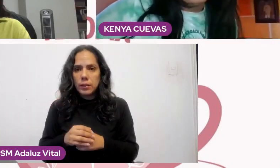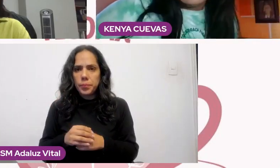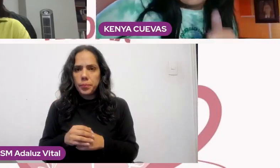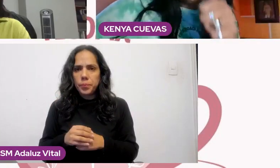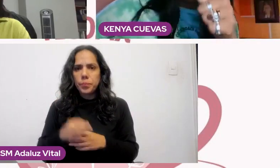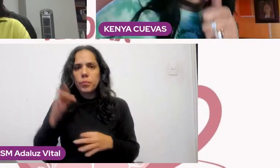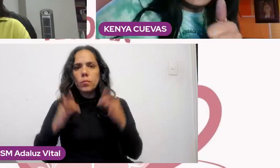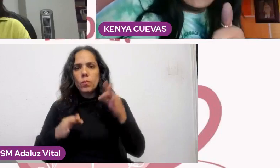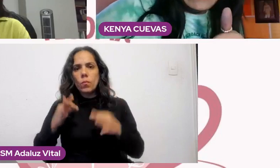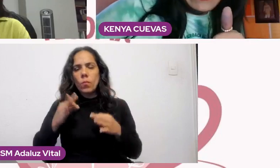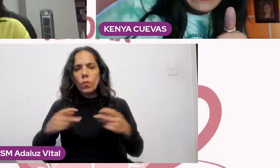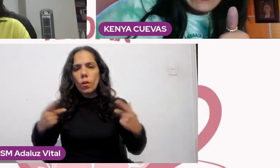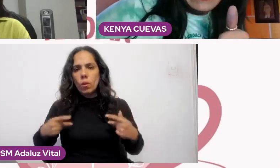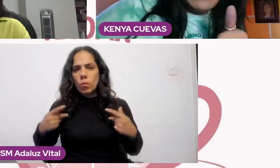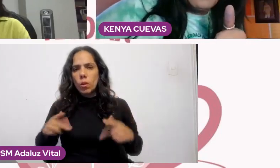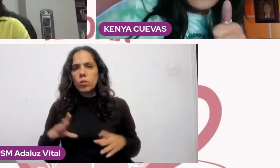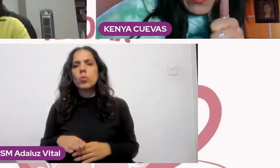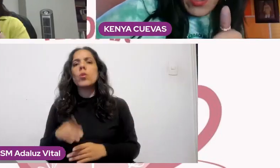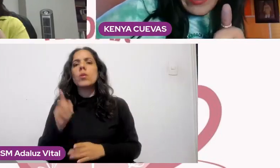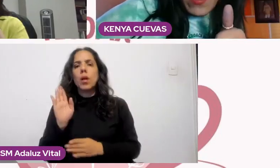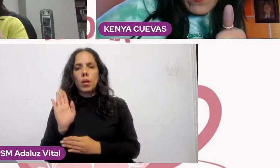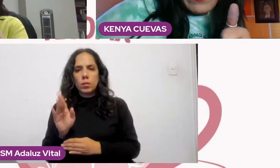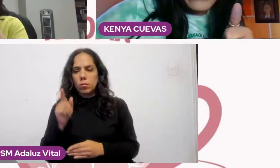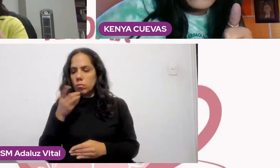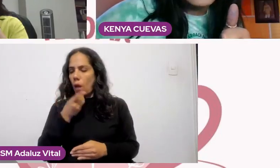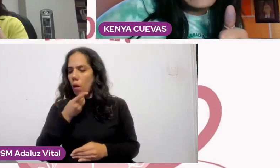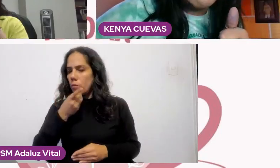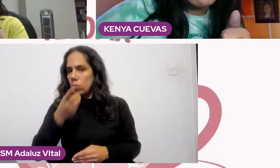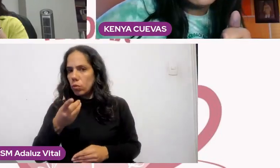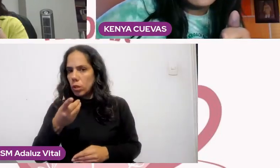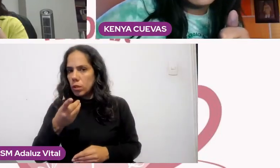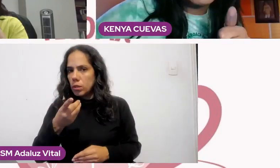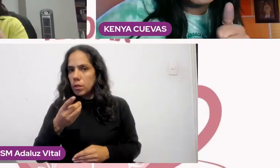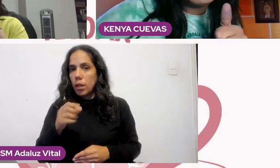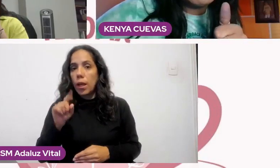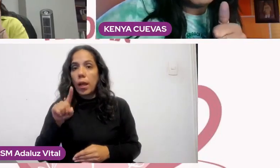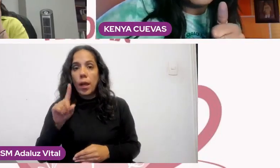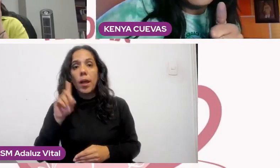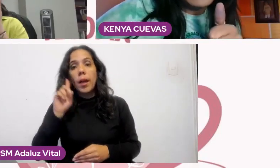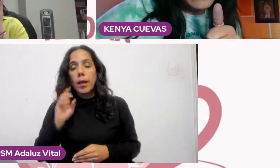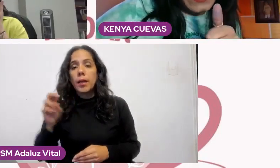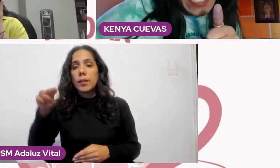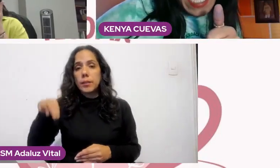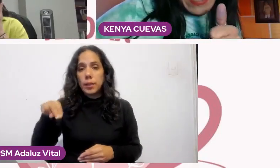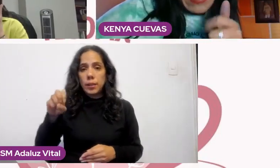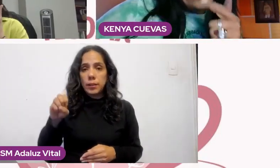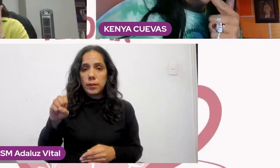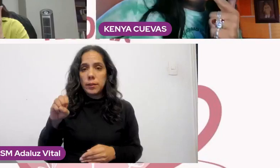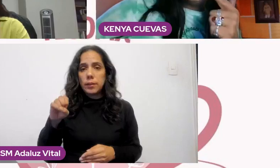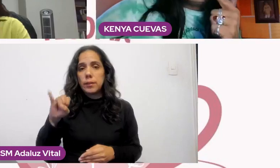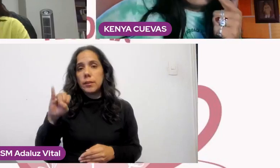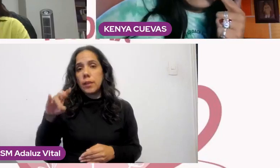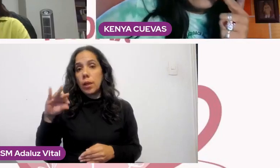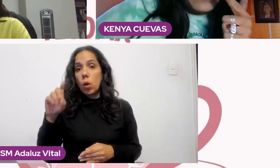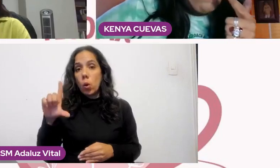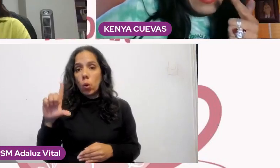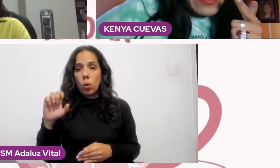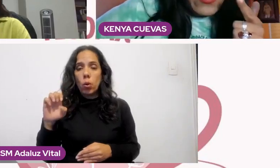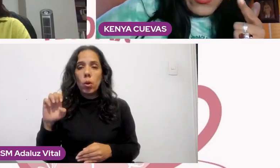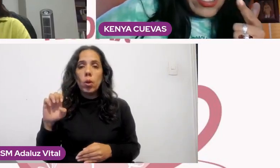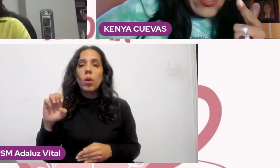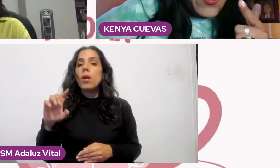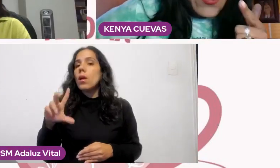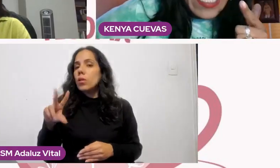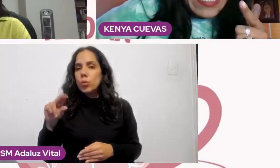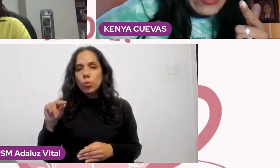esto: a pesar de que Nicole Naomi no contaba con el reconocimiento jurídico legal y en la Ciudad de